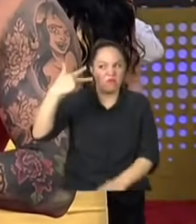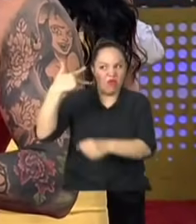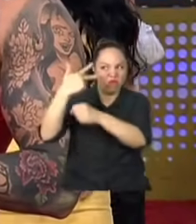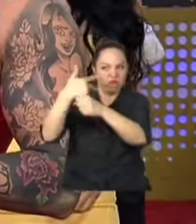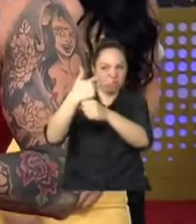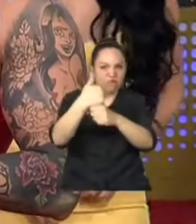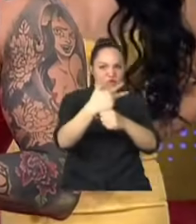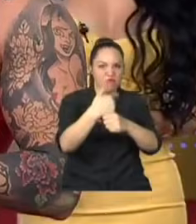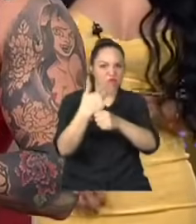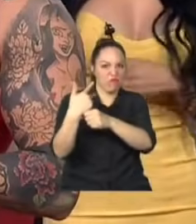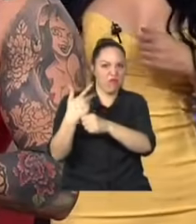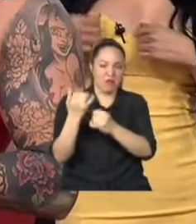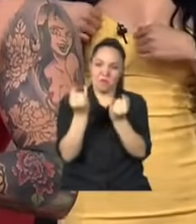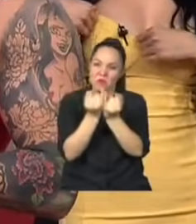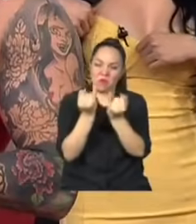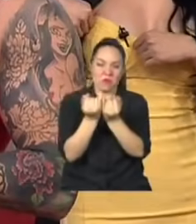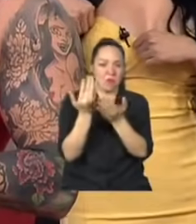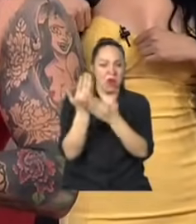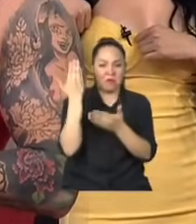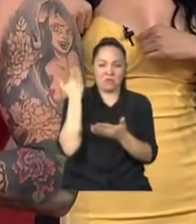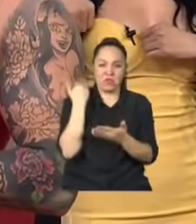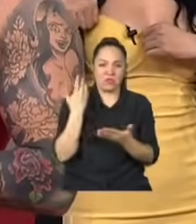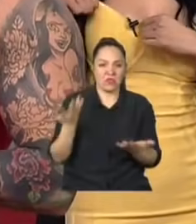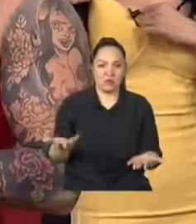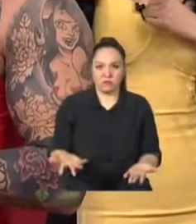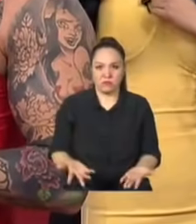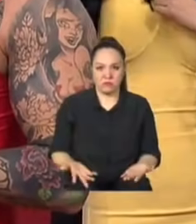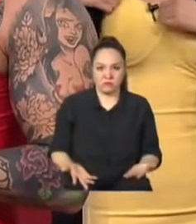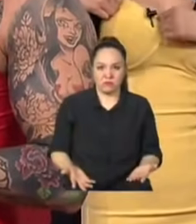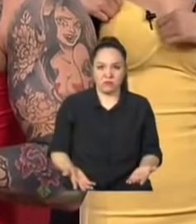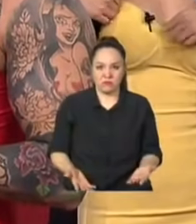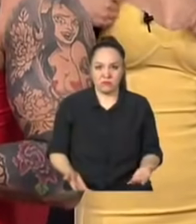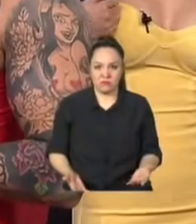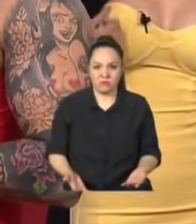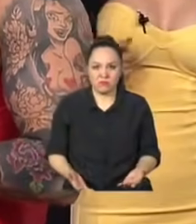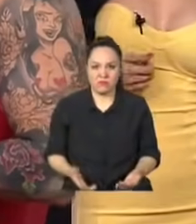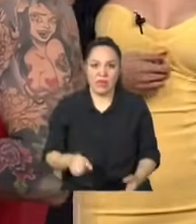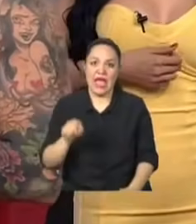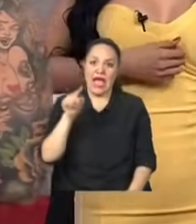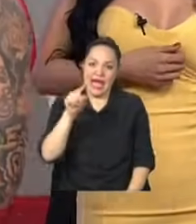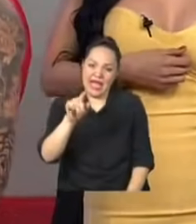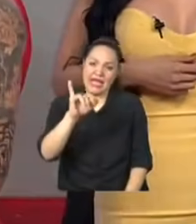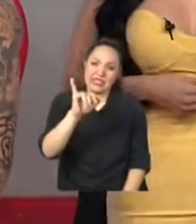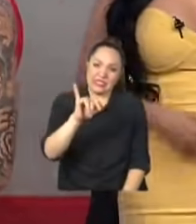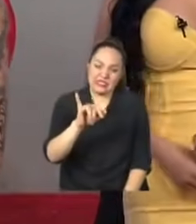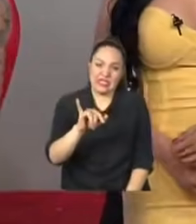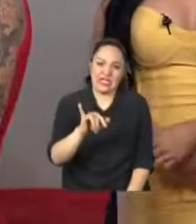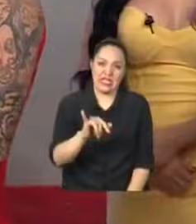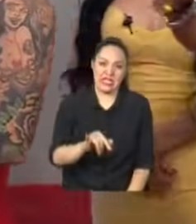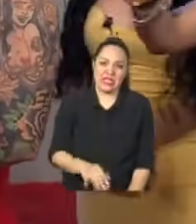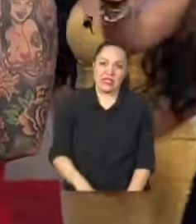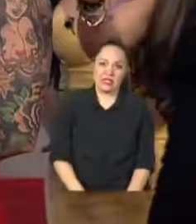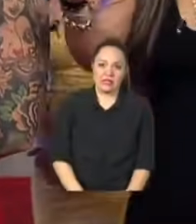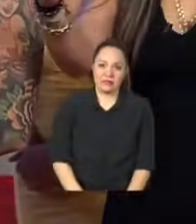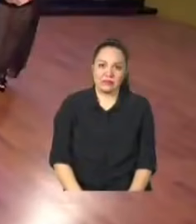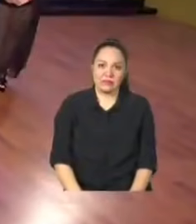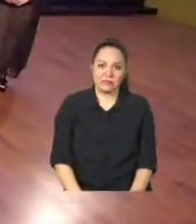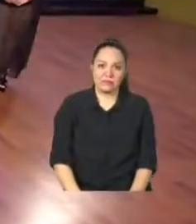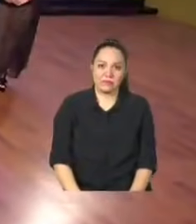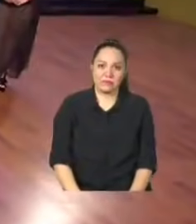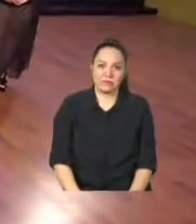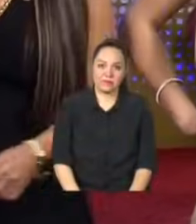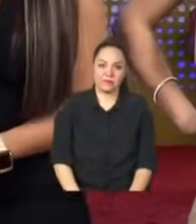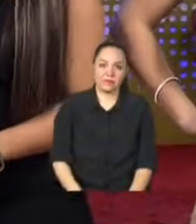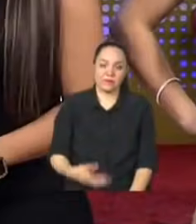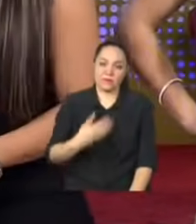un video donde yo esté fajado con alguien. Sí, que esté fajándome, que ahí sí, que yo me esté besando con alguien. La verdad, señor Chavana, Conan,